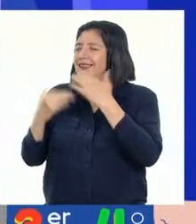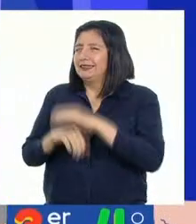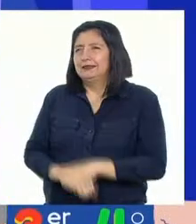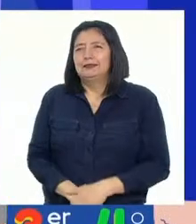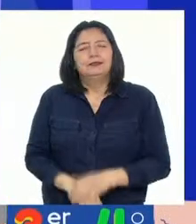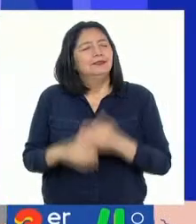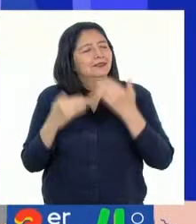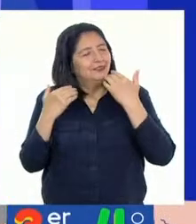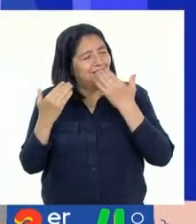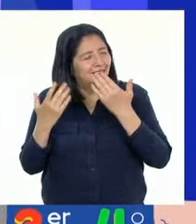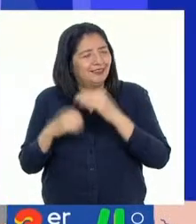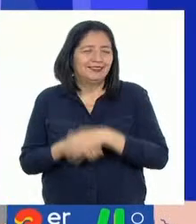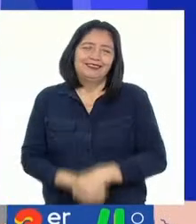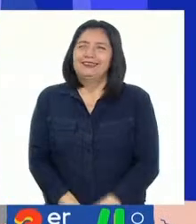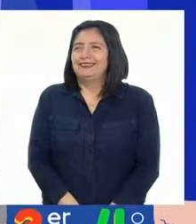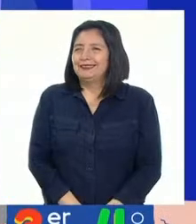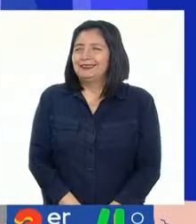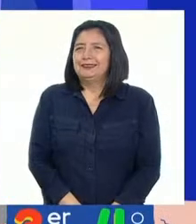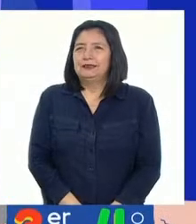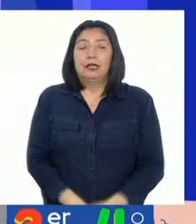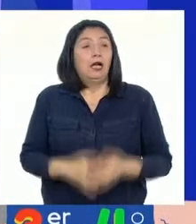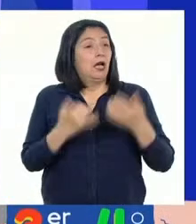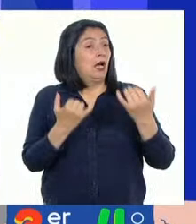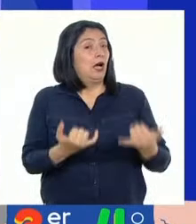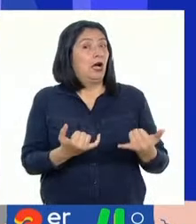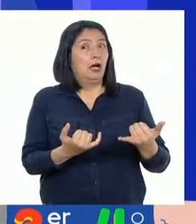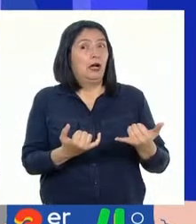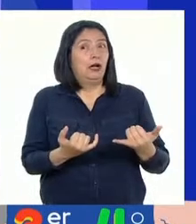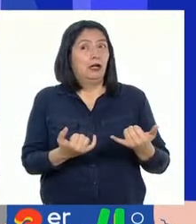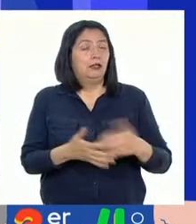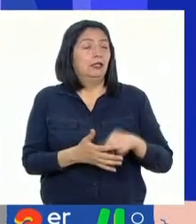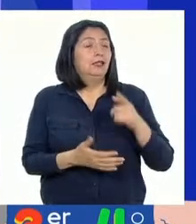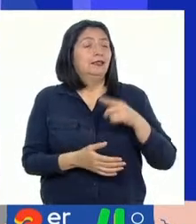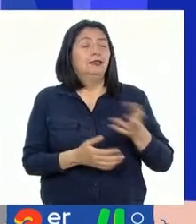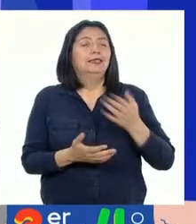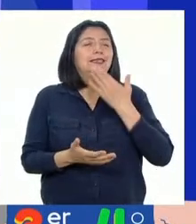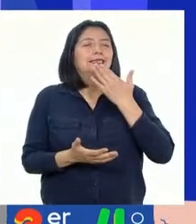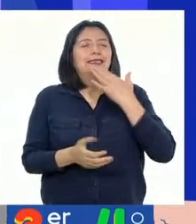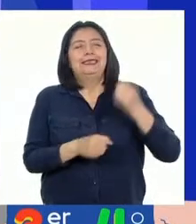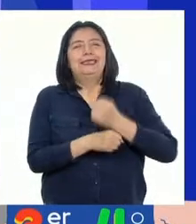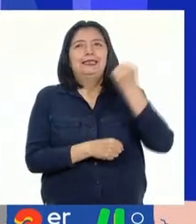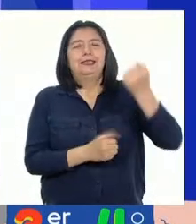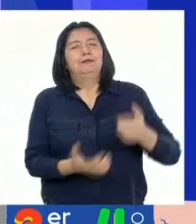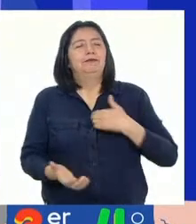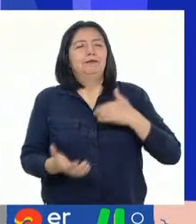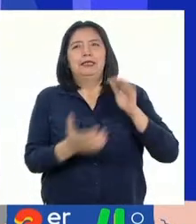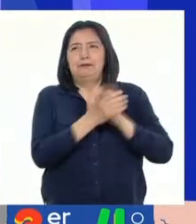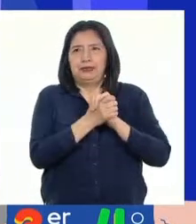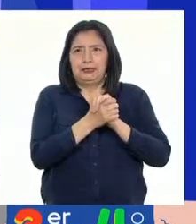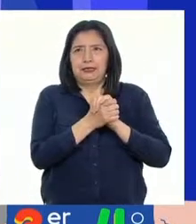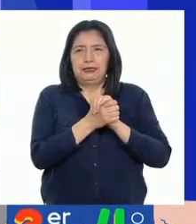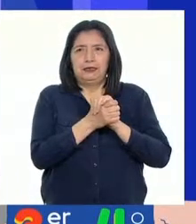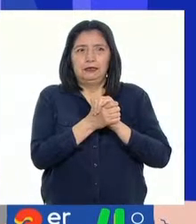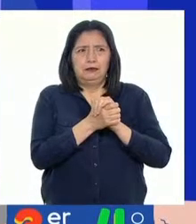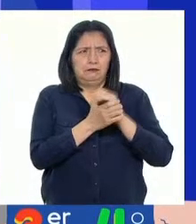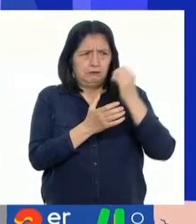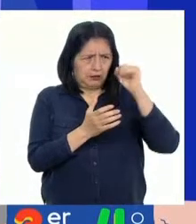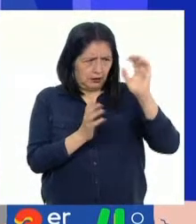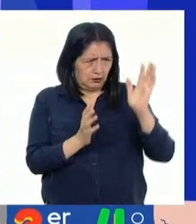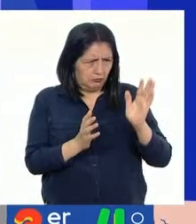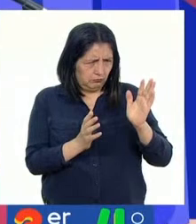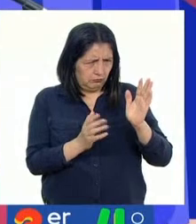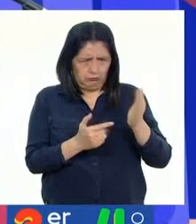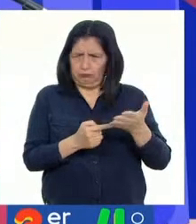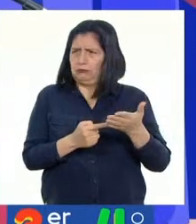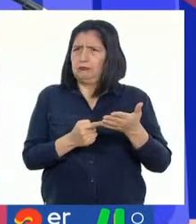Gracias, muchas gracias. Ahora solo lo haré oficial. La ganadora es mi amiga... ¿Viajerito?